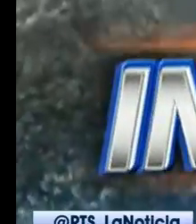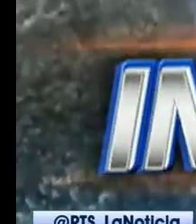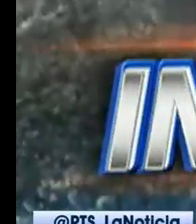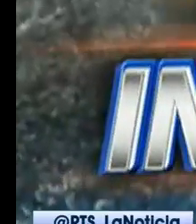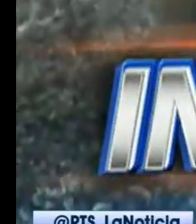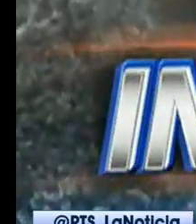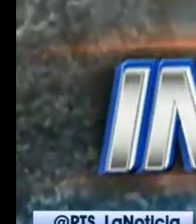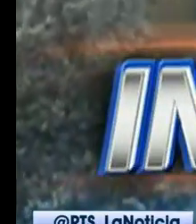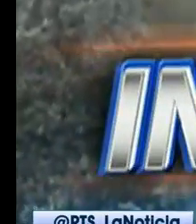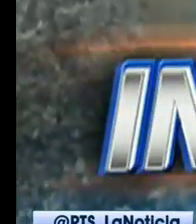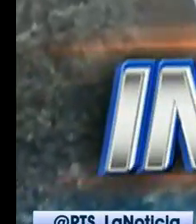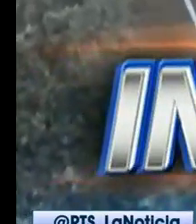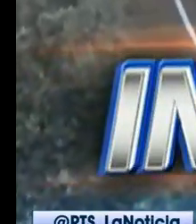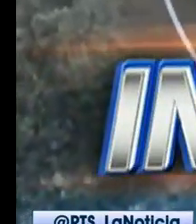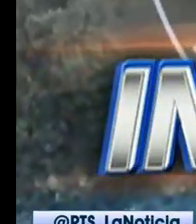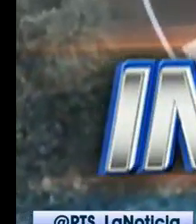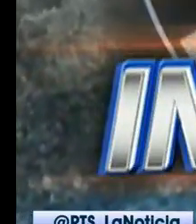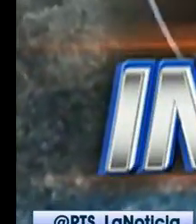Infragante.